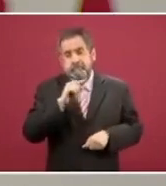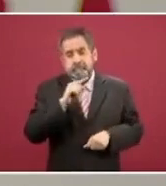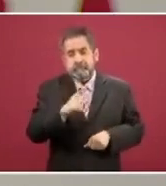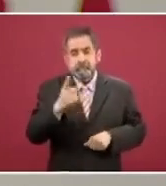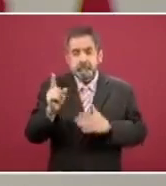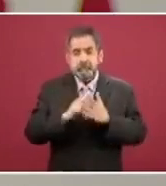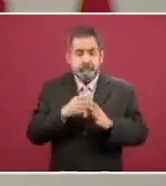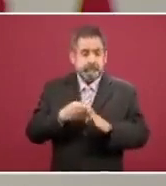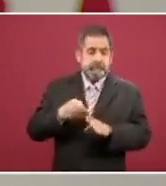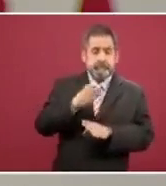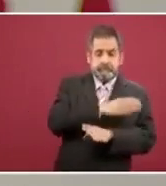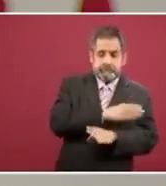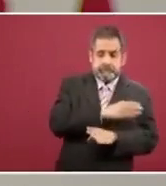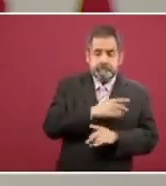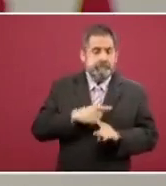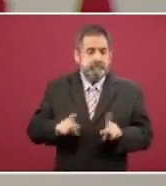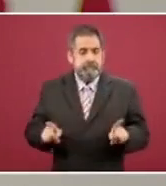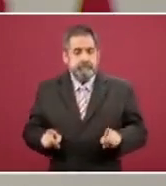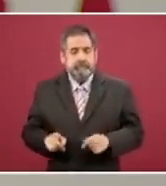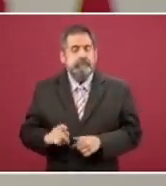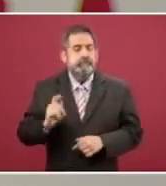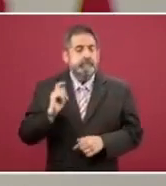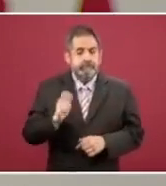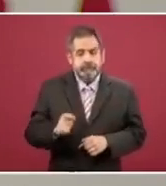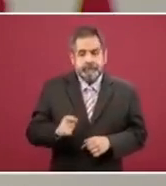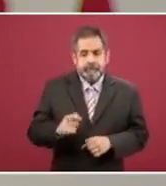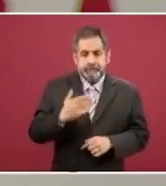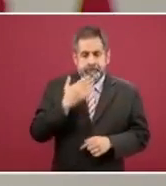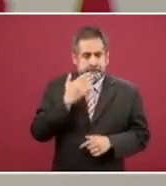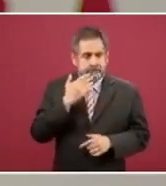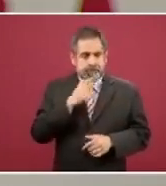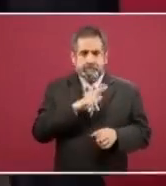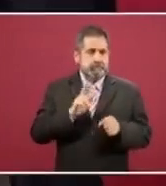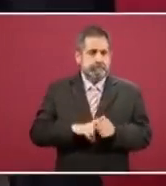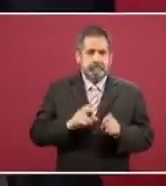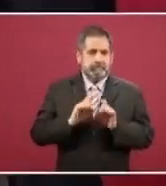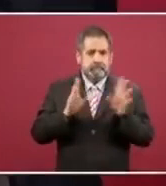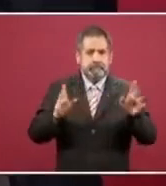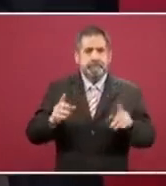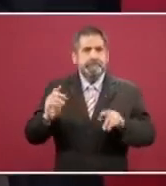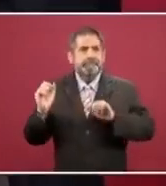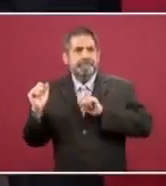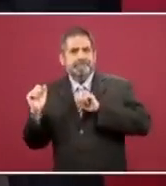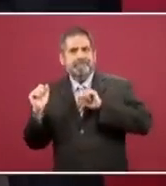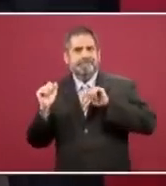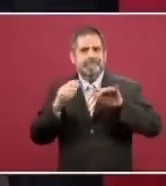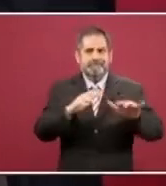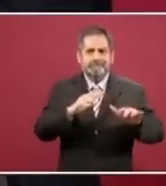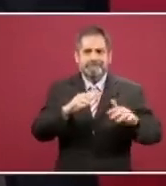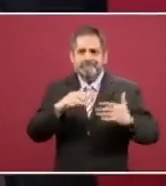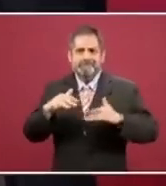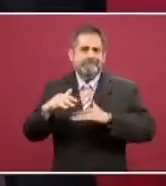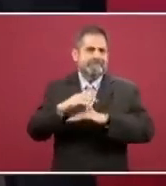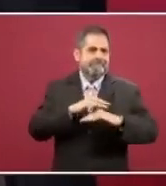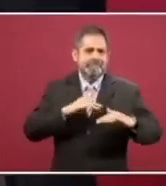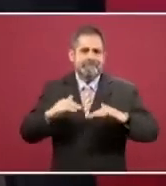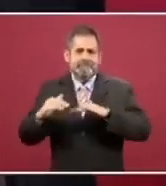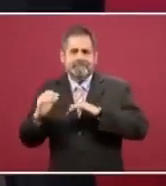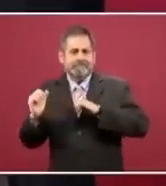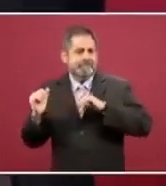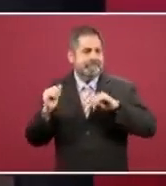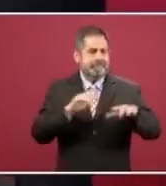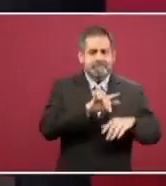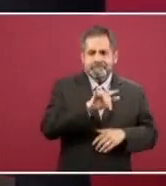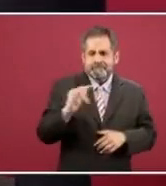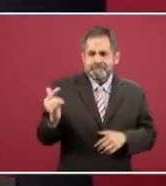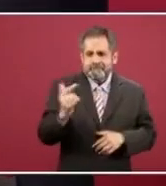mes antes, lo cual no resulta ninguna sorpresa. La afluencia de pasajeros